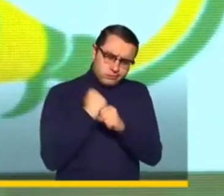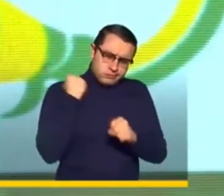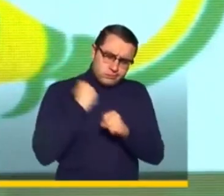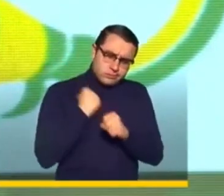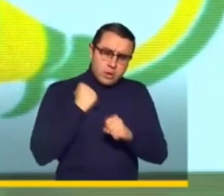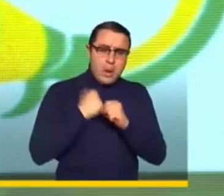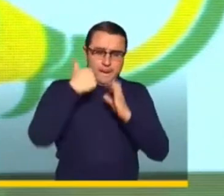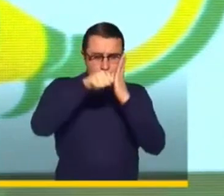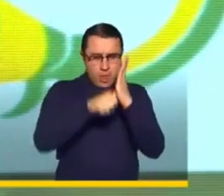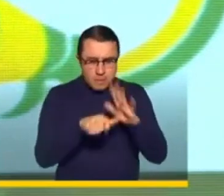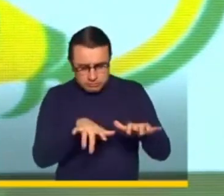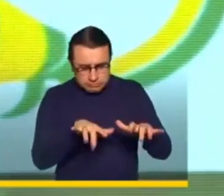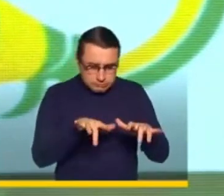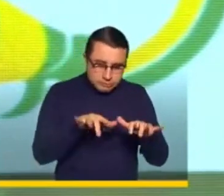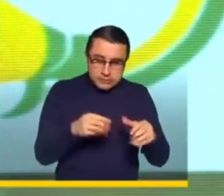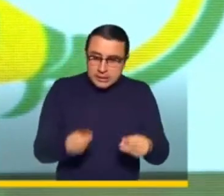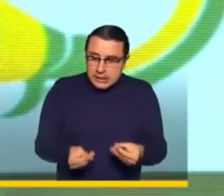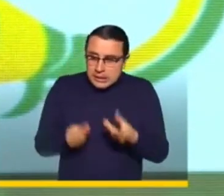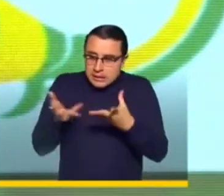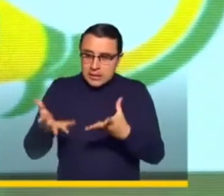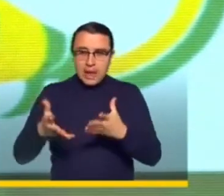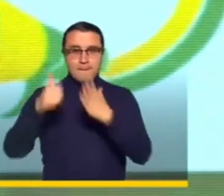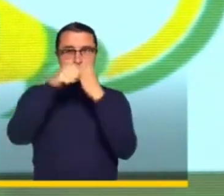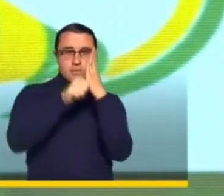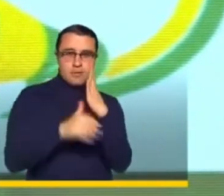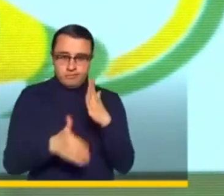los programas que hacen manejar la máquina.